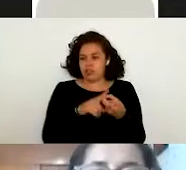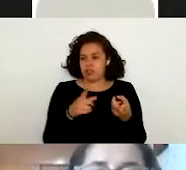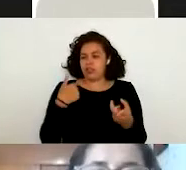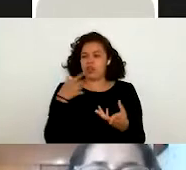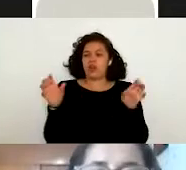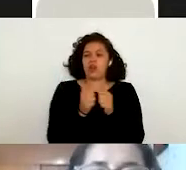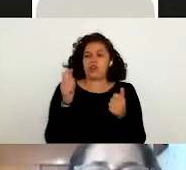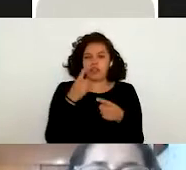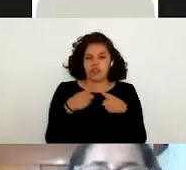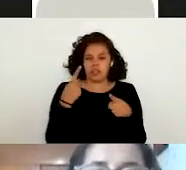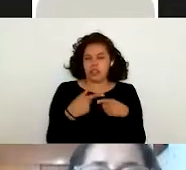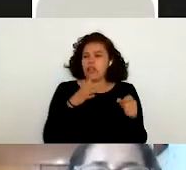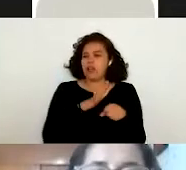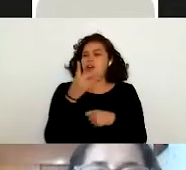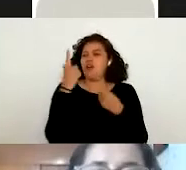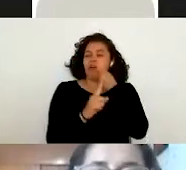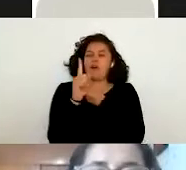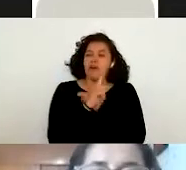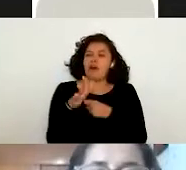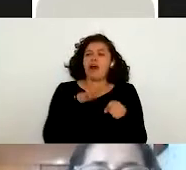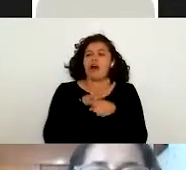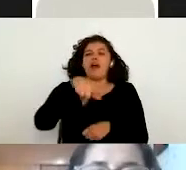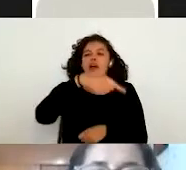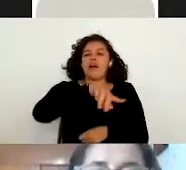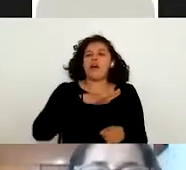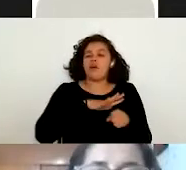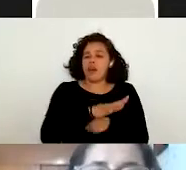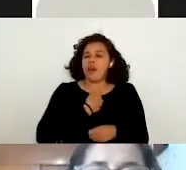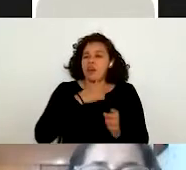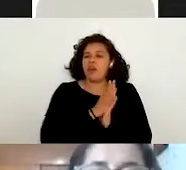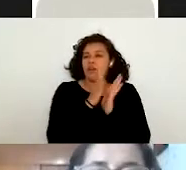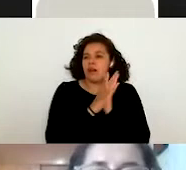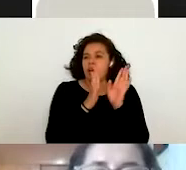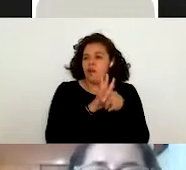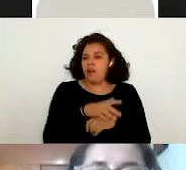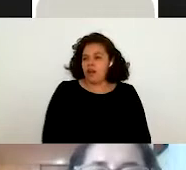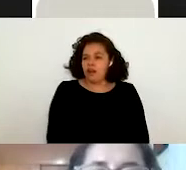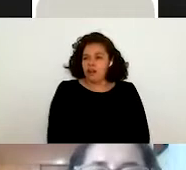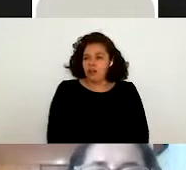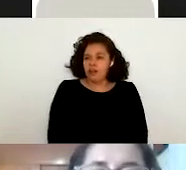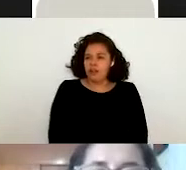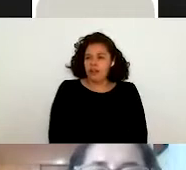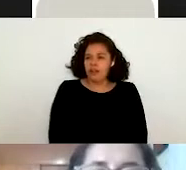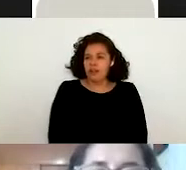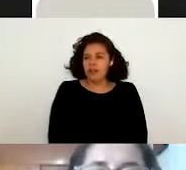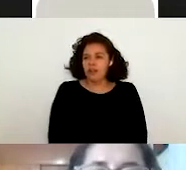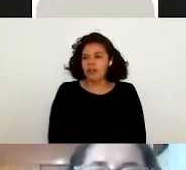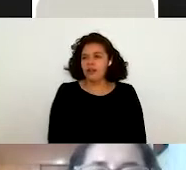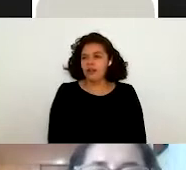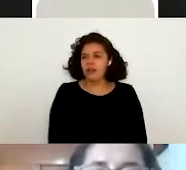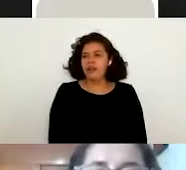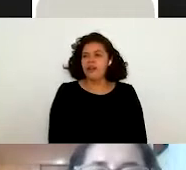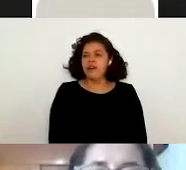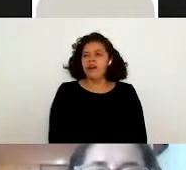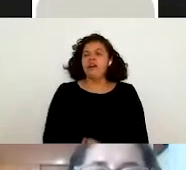situando y cuál es la problemática que tiene y en la cual yo voy a trabajar, ¿no? elementos que definen el estado actual